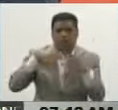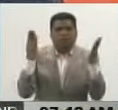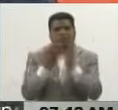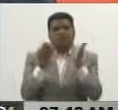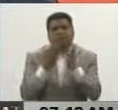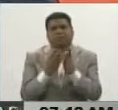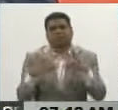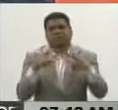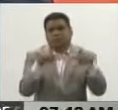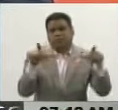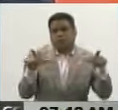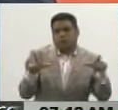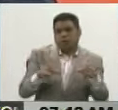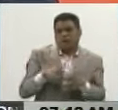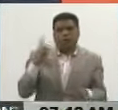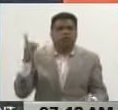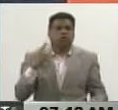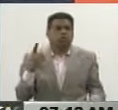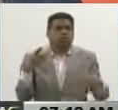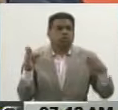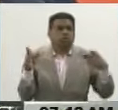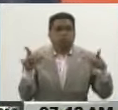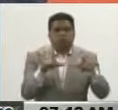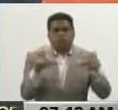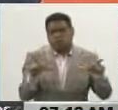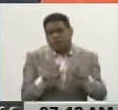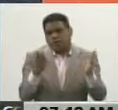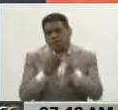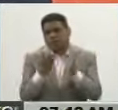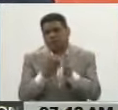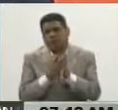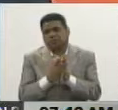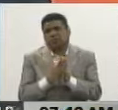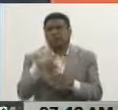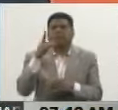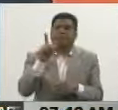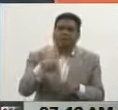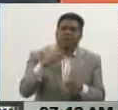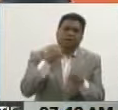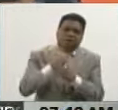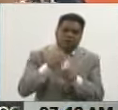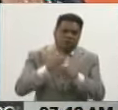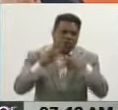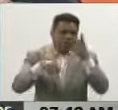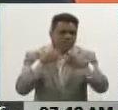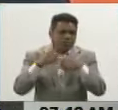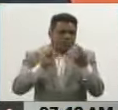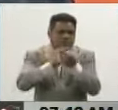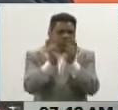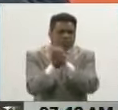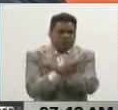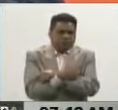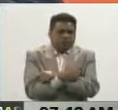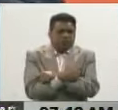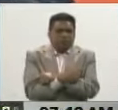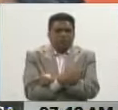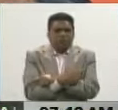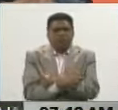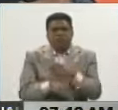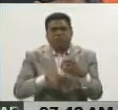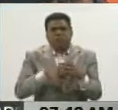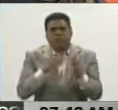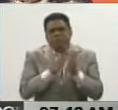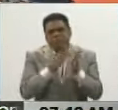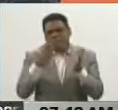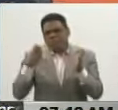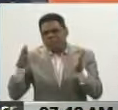de educación, que no solamente son limitados a los salones de clase. La jornada de trabajo a partir del proceso de transformación curricular va a ir